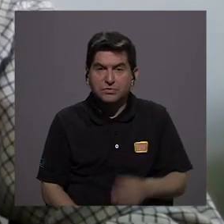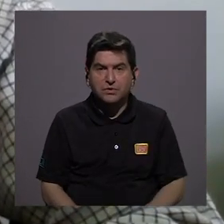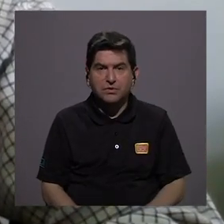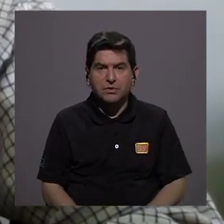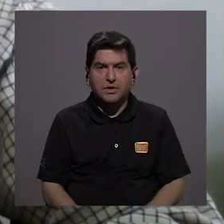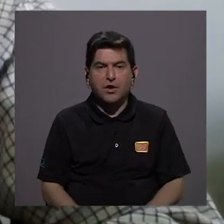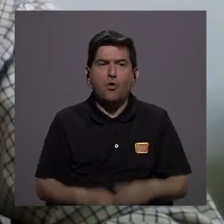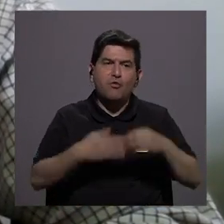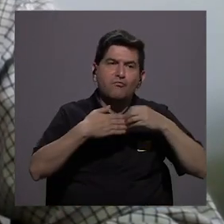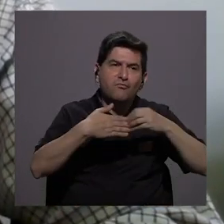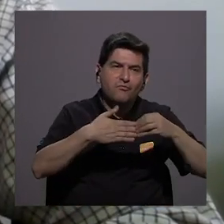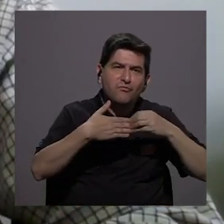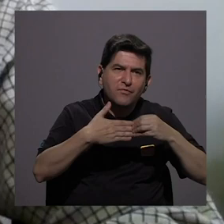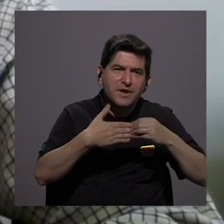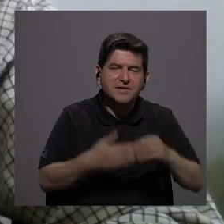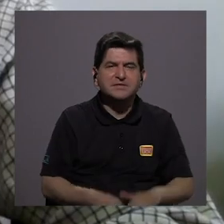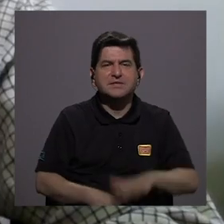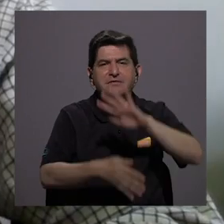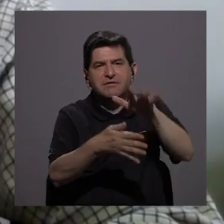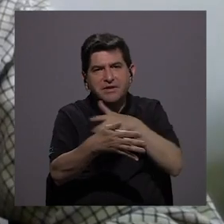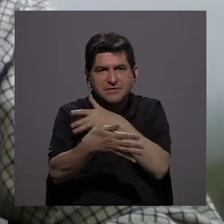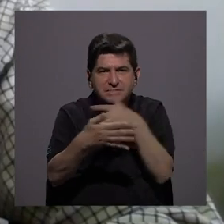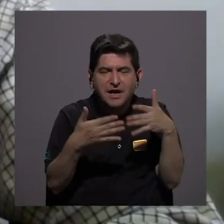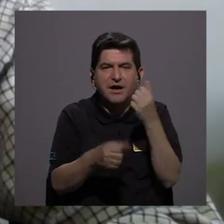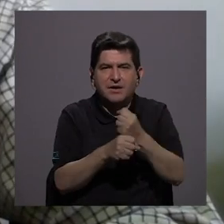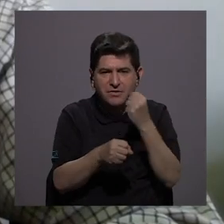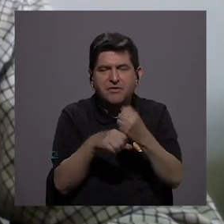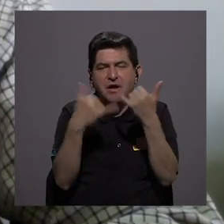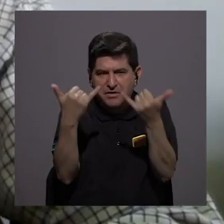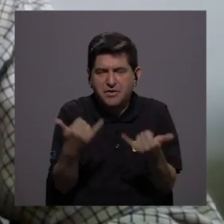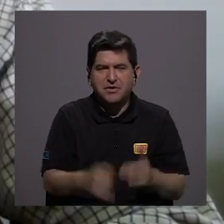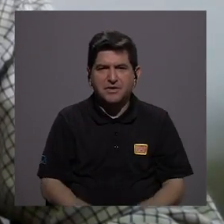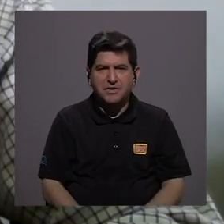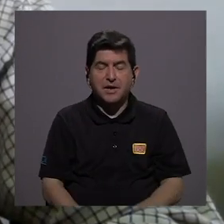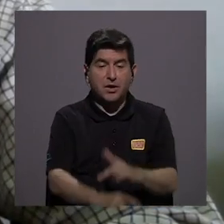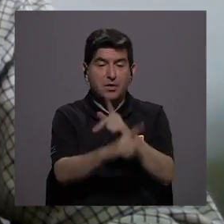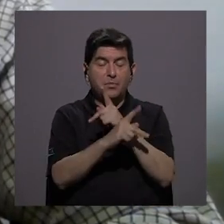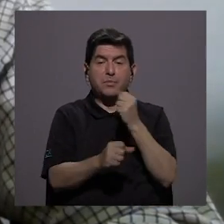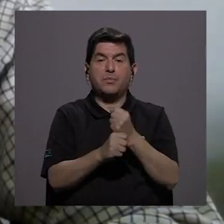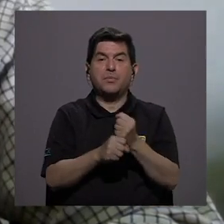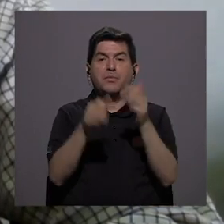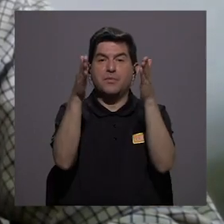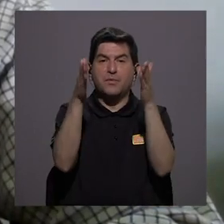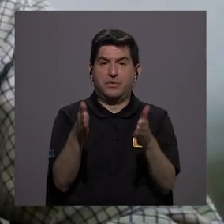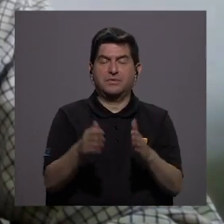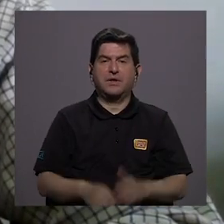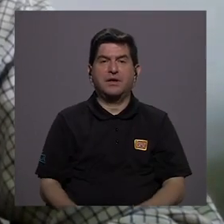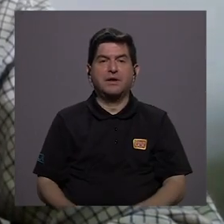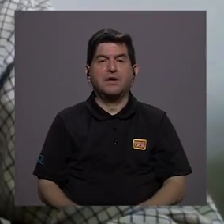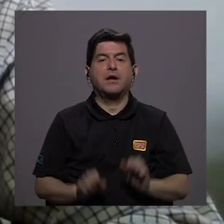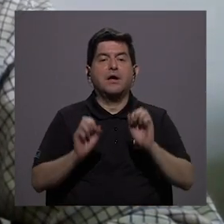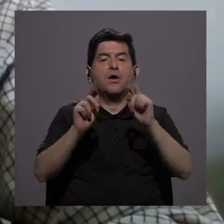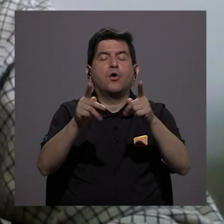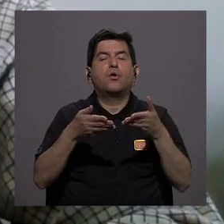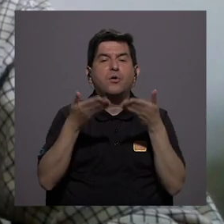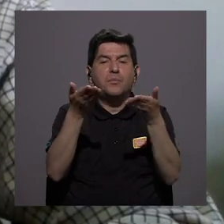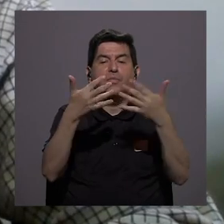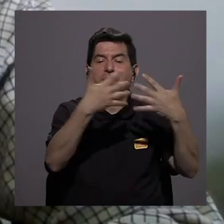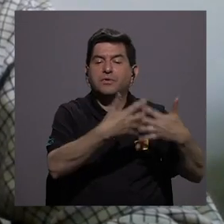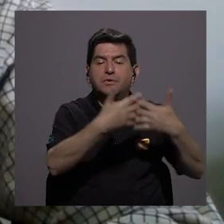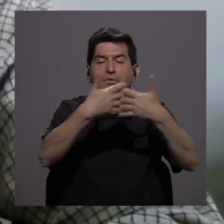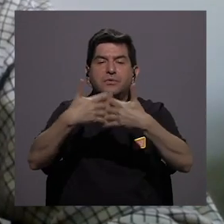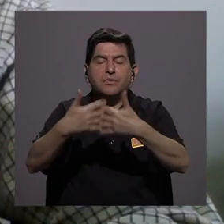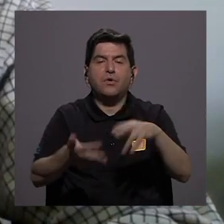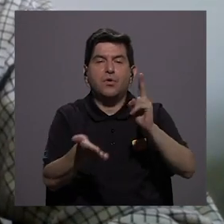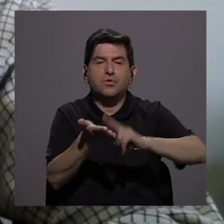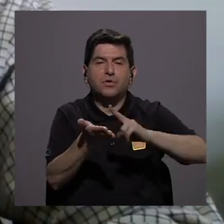creo que deberíamos, ya se ha flexibilizado en algo la jornada de trabajo, que protege más bien al trabajador porque le da la oportunidad